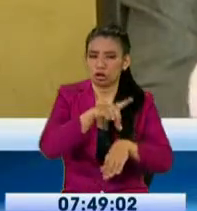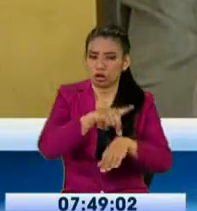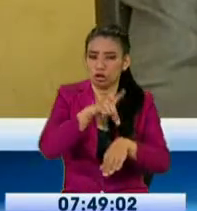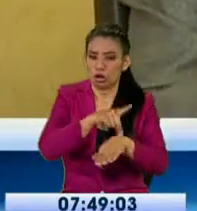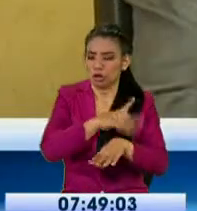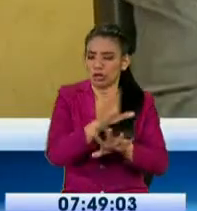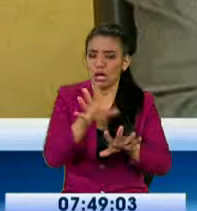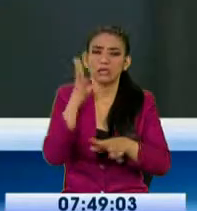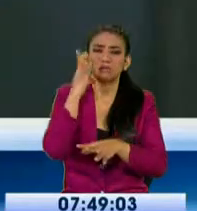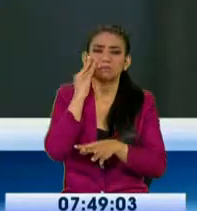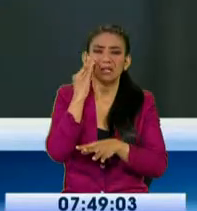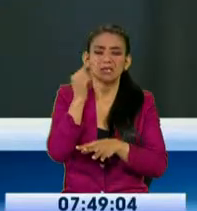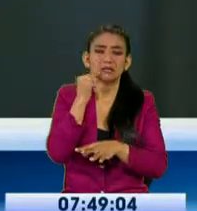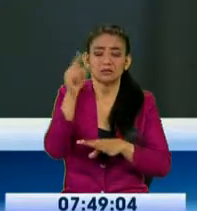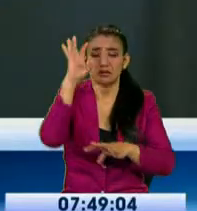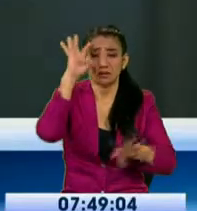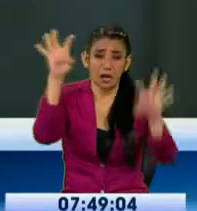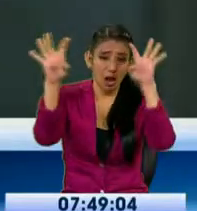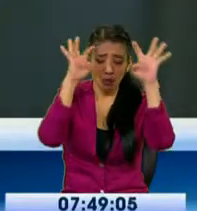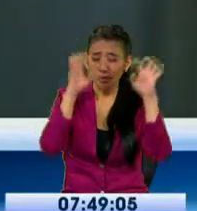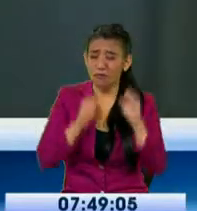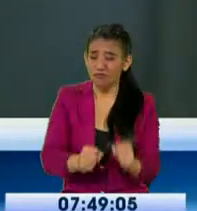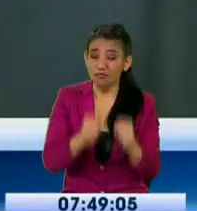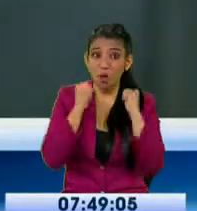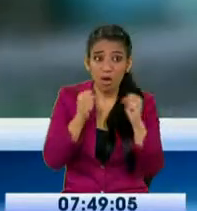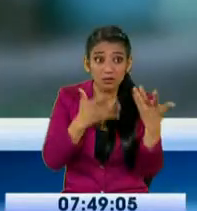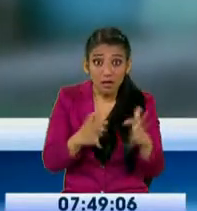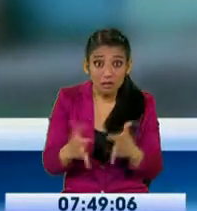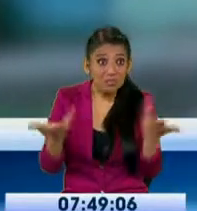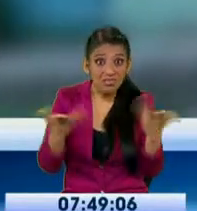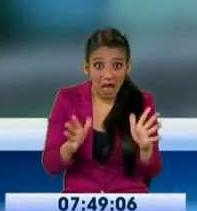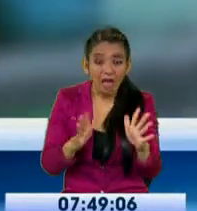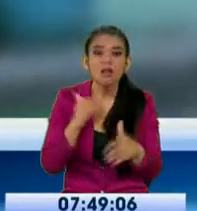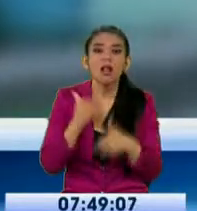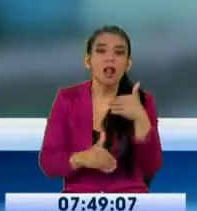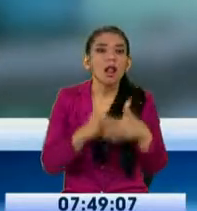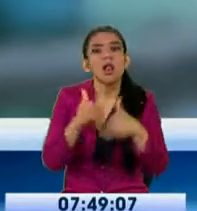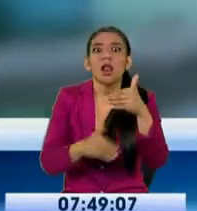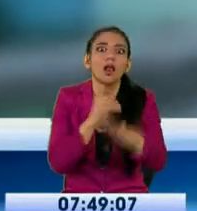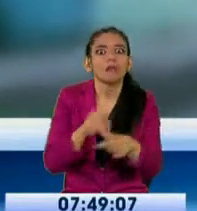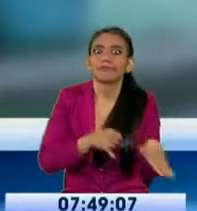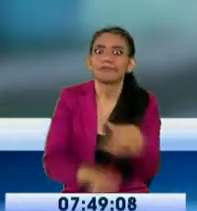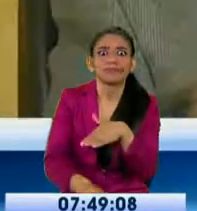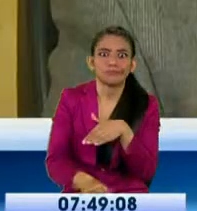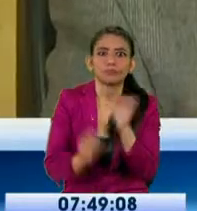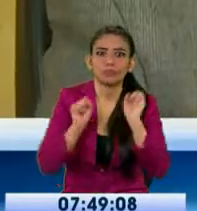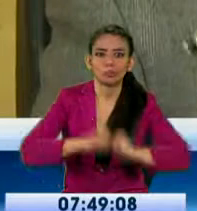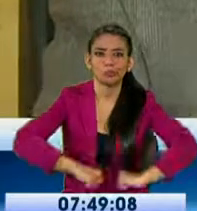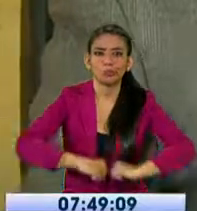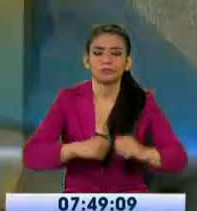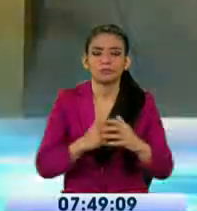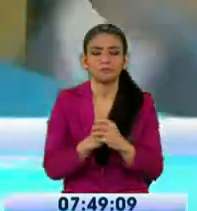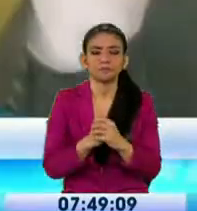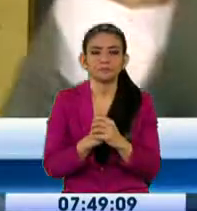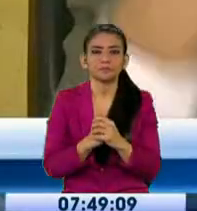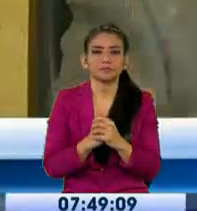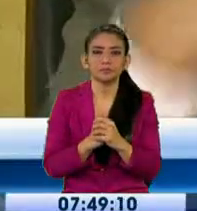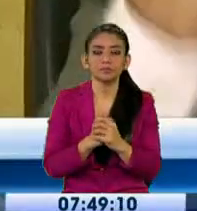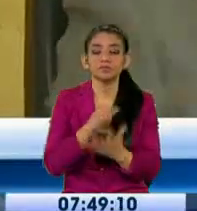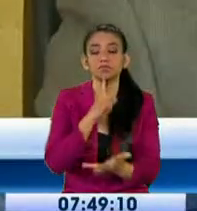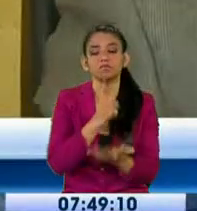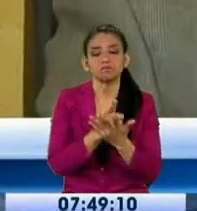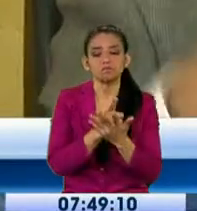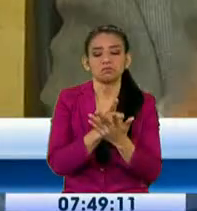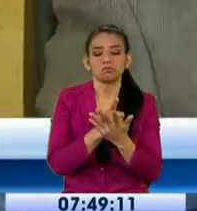Vázquez, un trauma fuerte que no ha sido tratado y superado desemboca en este tipo de actos. No es exclusivo, pero